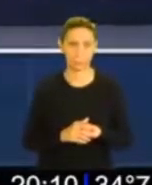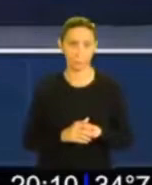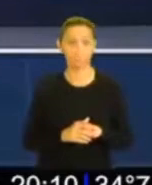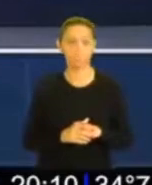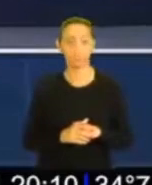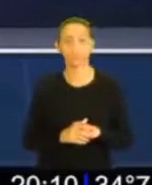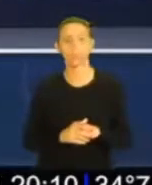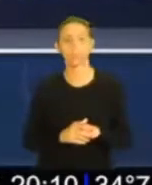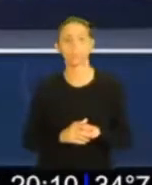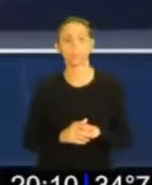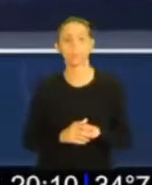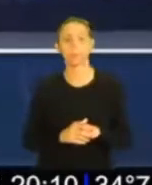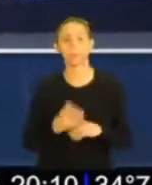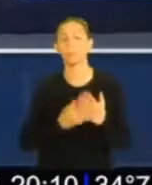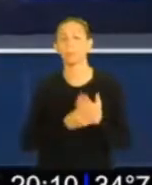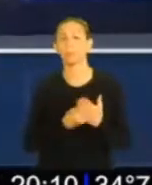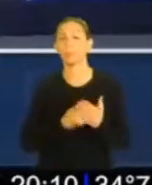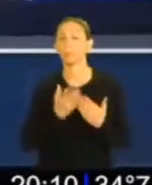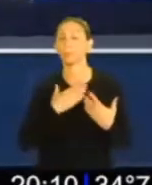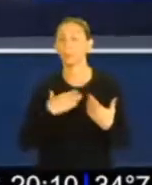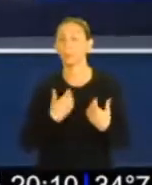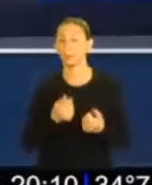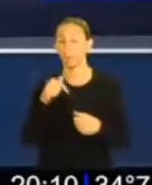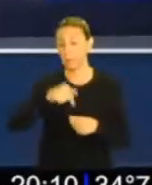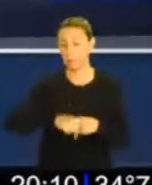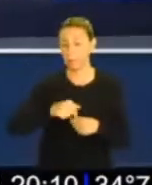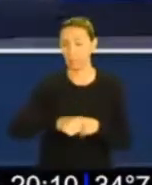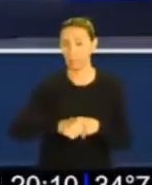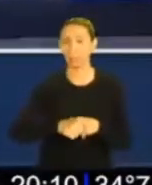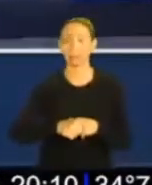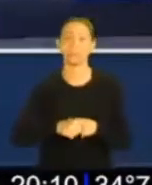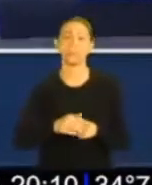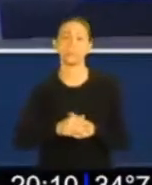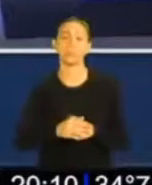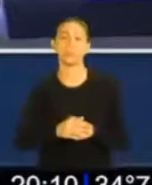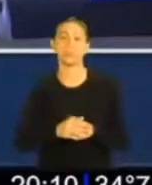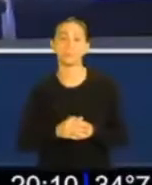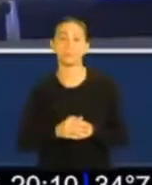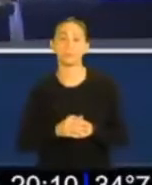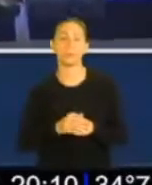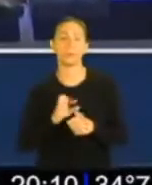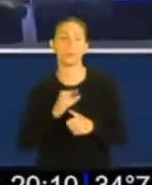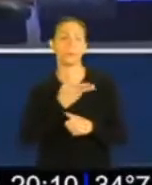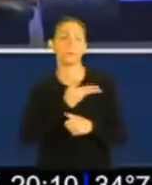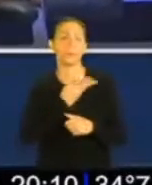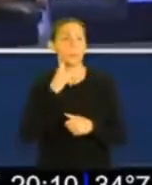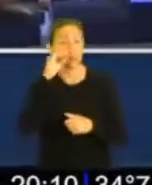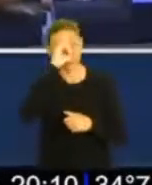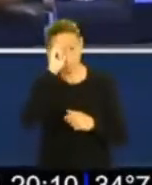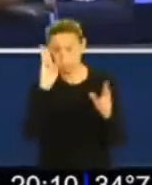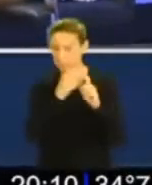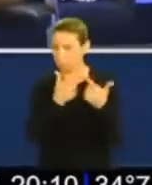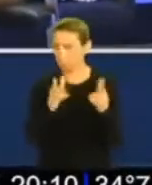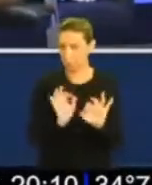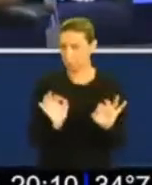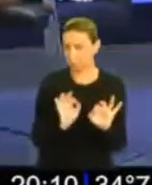vacunas que se van proveyendo del Ministerio de Salud de la Nación. Ahora, por decirte, estamos colocando refuerzo con Pfizer. Uh-huh. Y no hay ningún